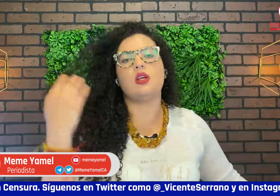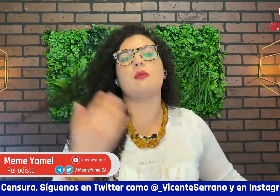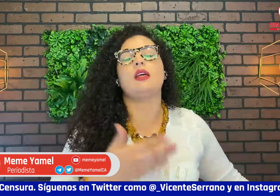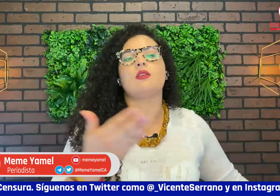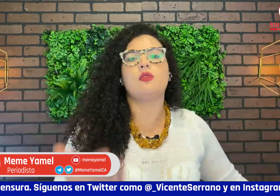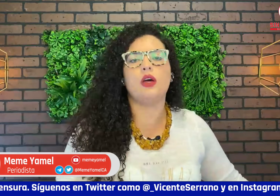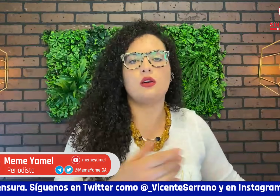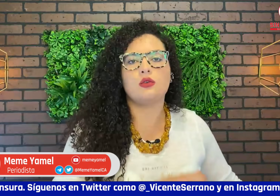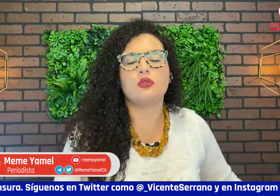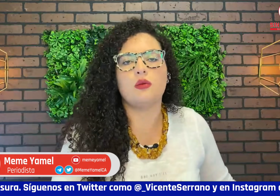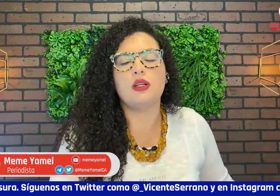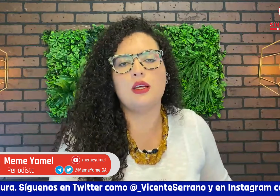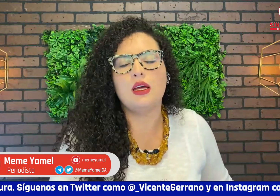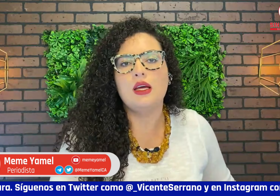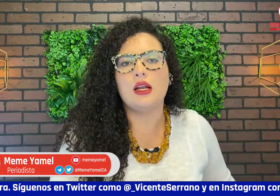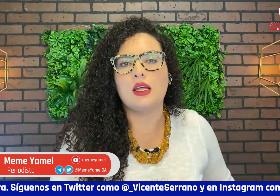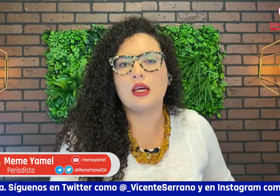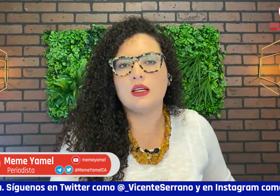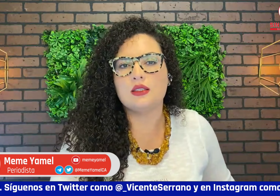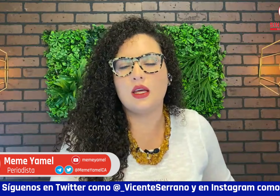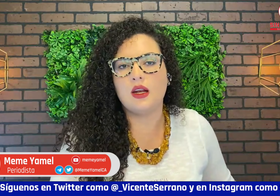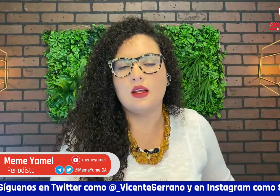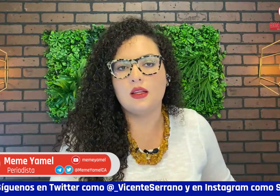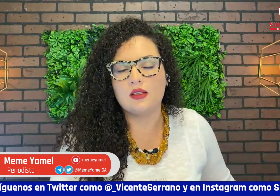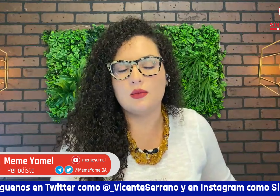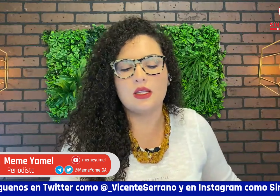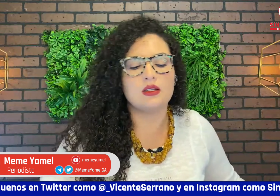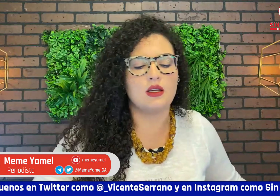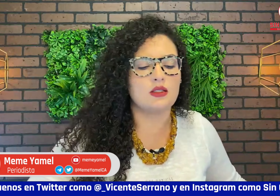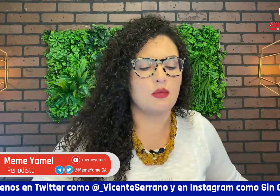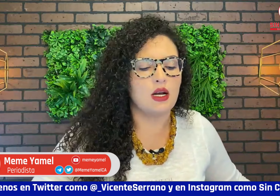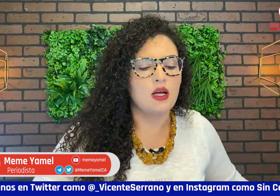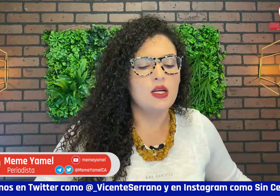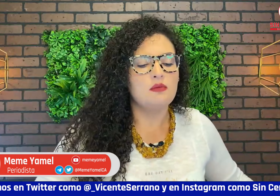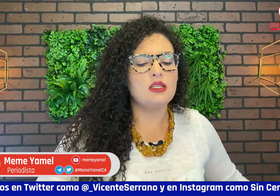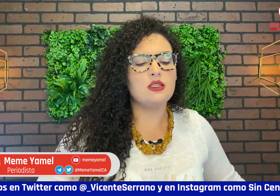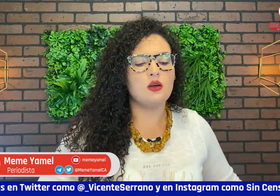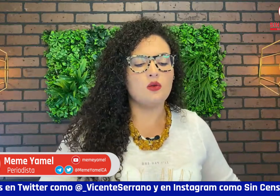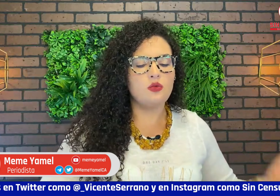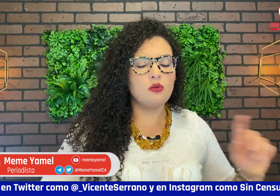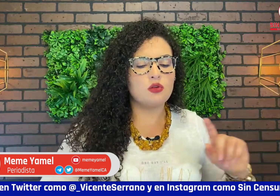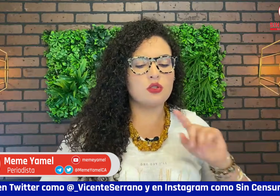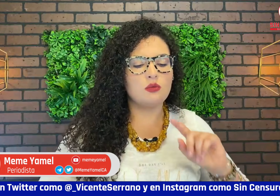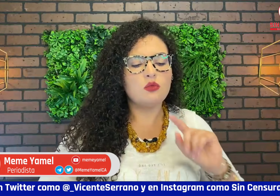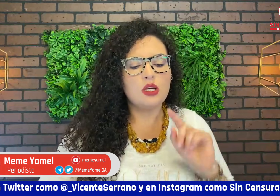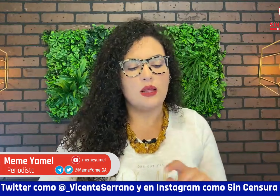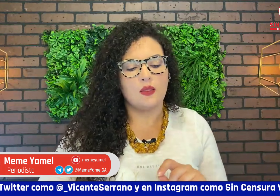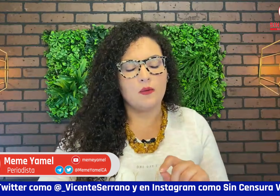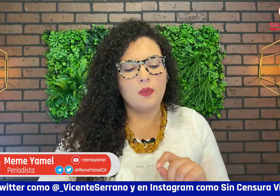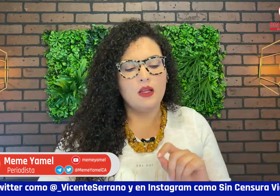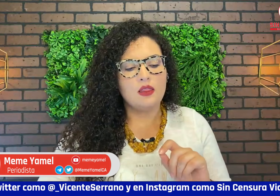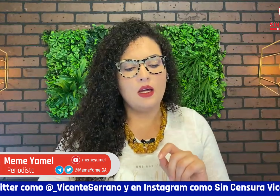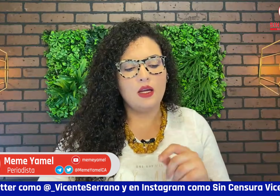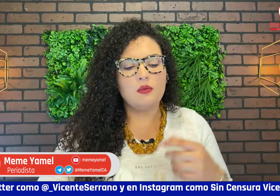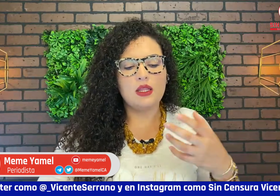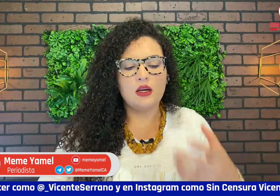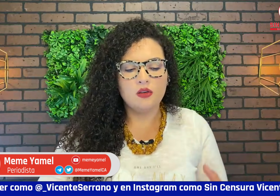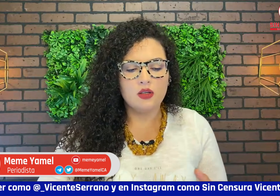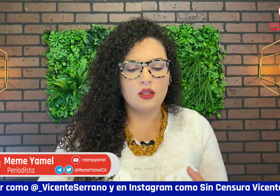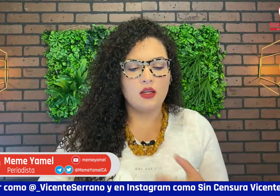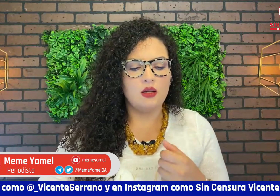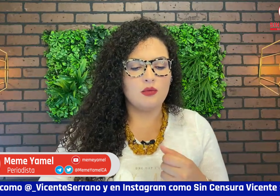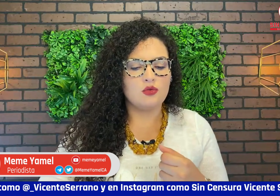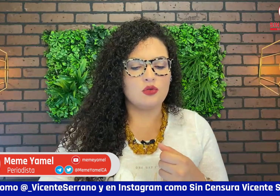al otro tema y fue justamente el quién es quién de las mentiras de la semana. Me dice, sí, un favorzote muy grande. Del